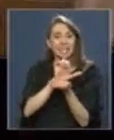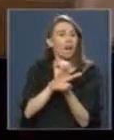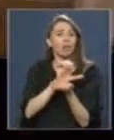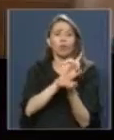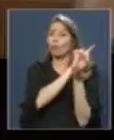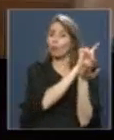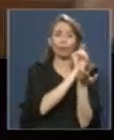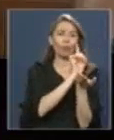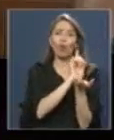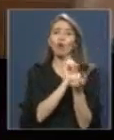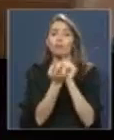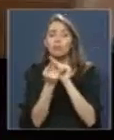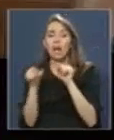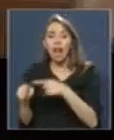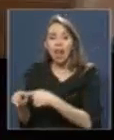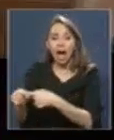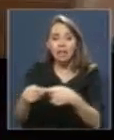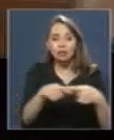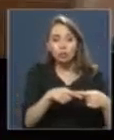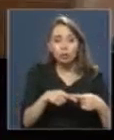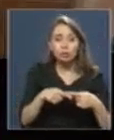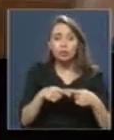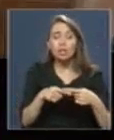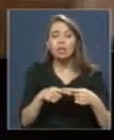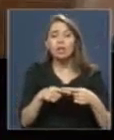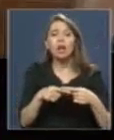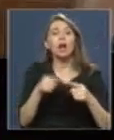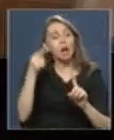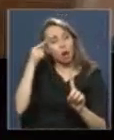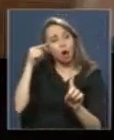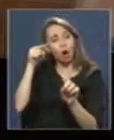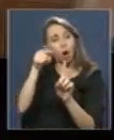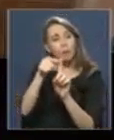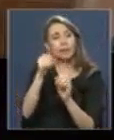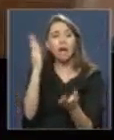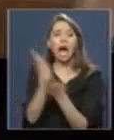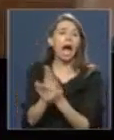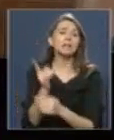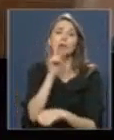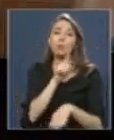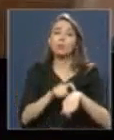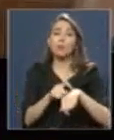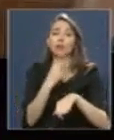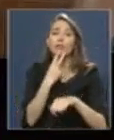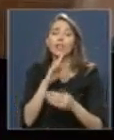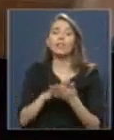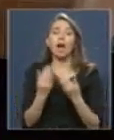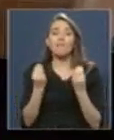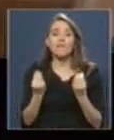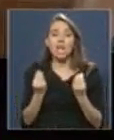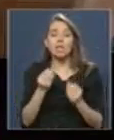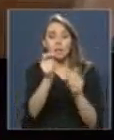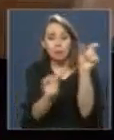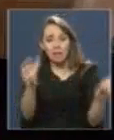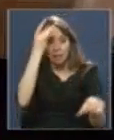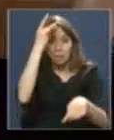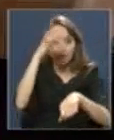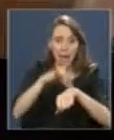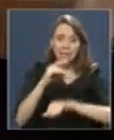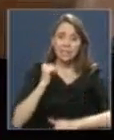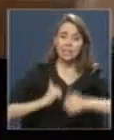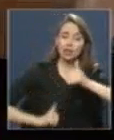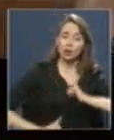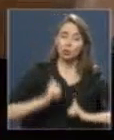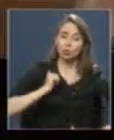sociedad que abrace el bienestar hasta el último momento de la vida, que abrace con compasión a esos pacientes que hoy día están